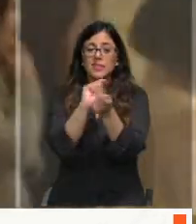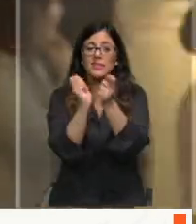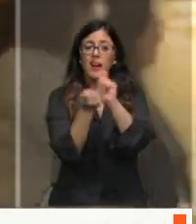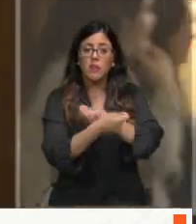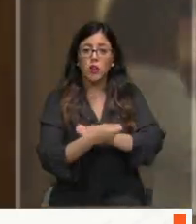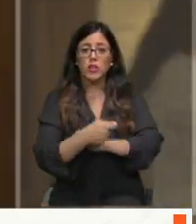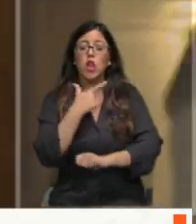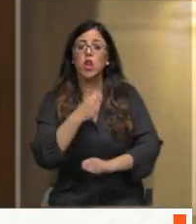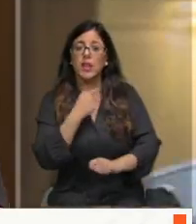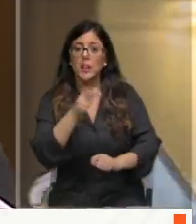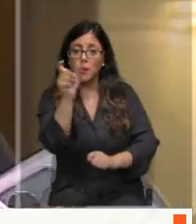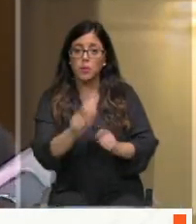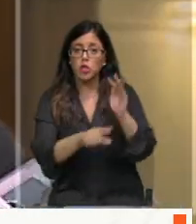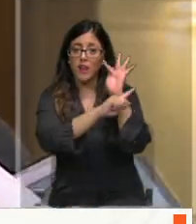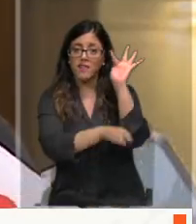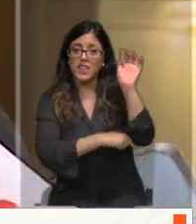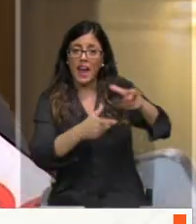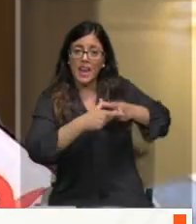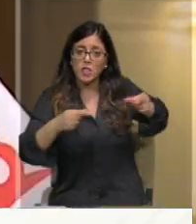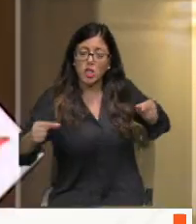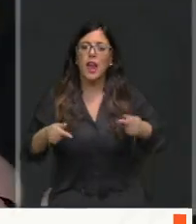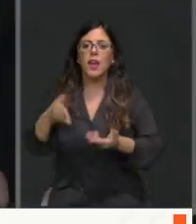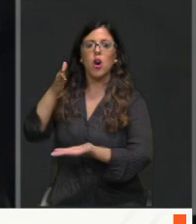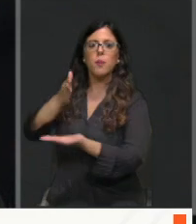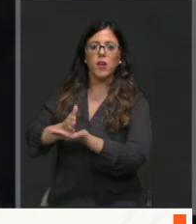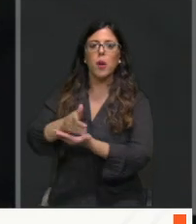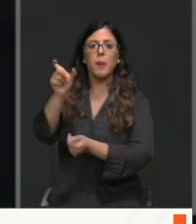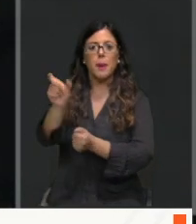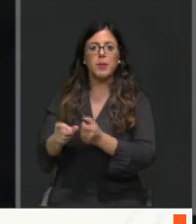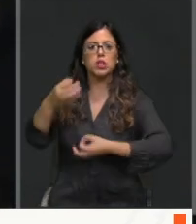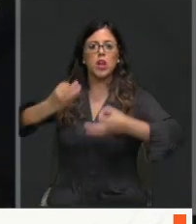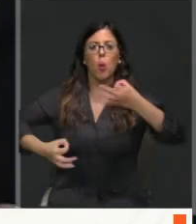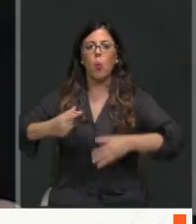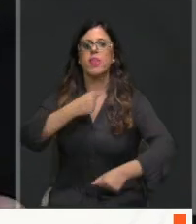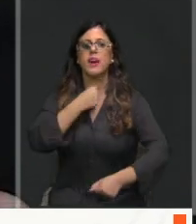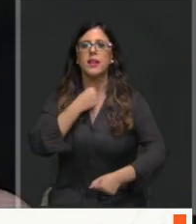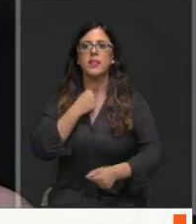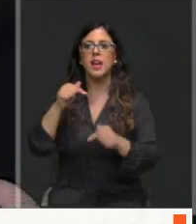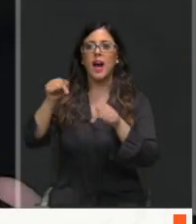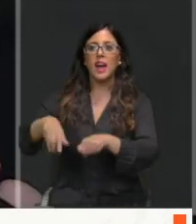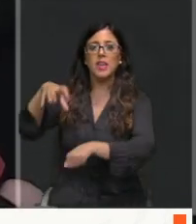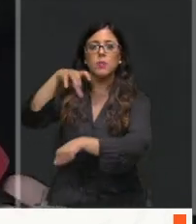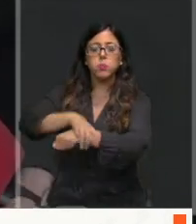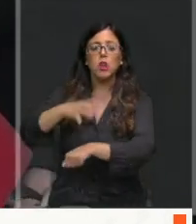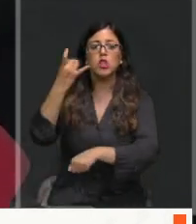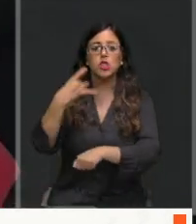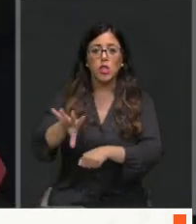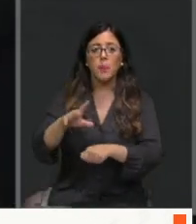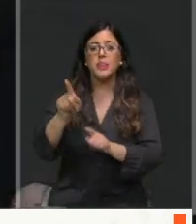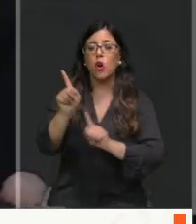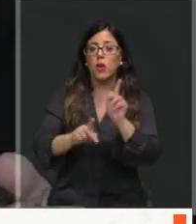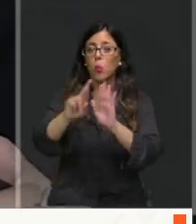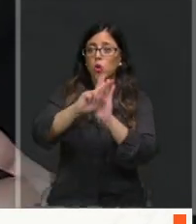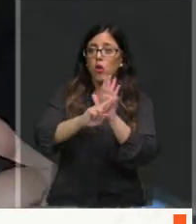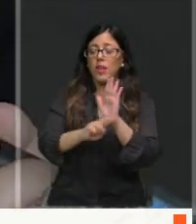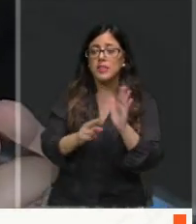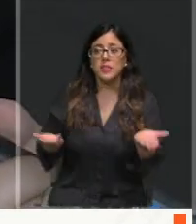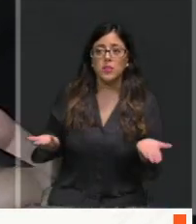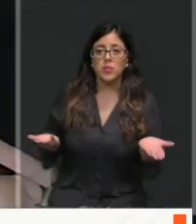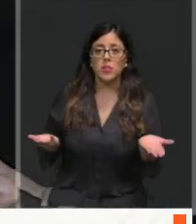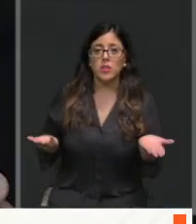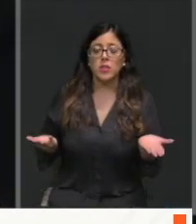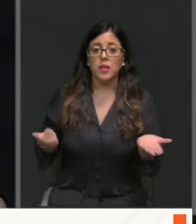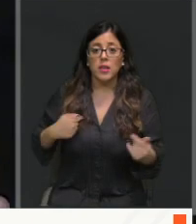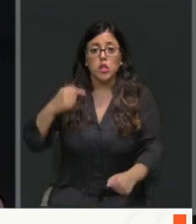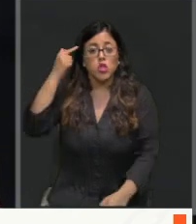fiscal nacional en una obligación para el juez de garantía. La prisión preventiva debe aplicarse únicamente cuando concurra ciertos requisitos. Si la aplicamos básicamente, creo